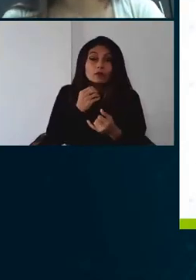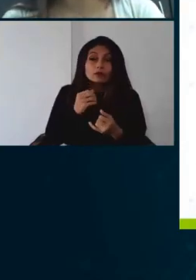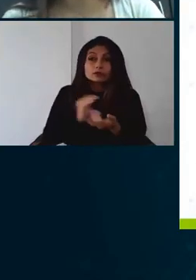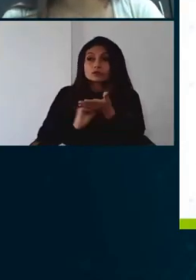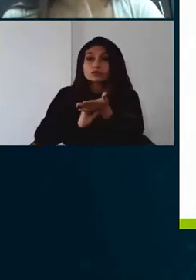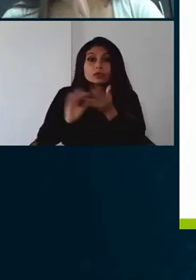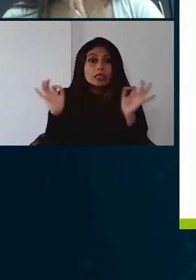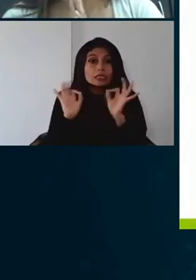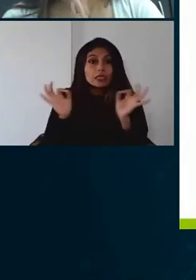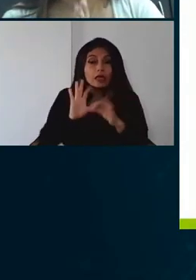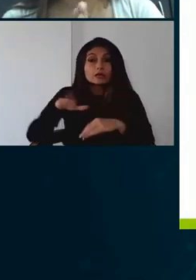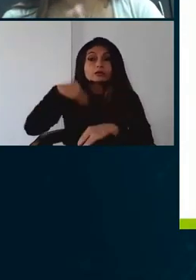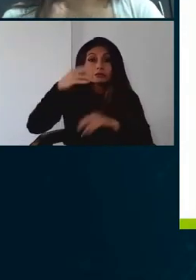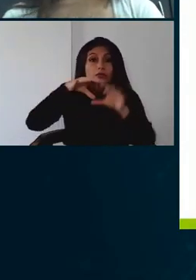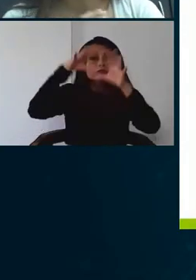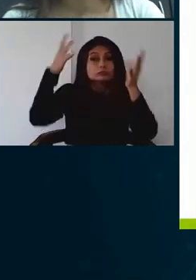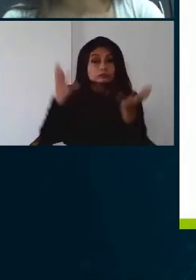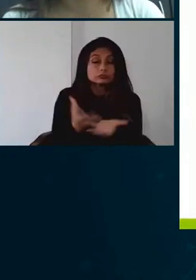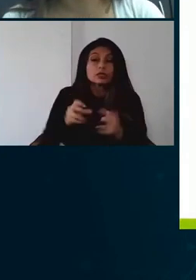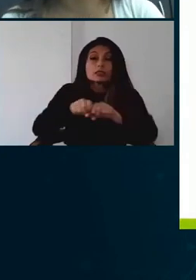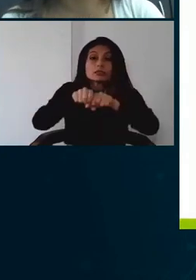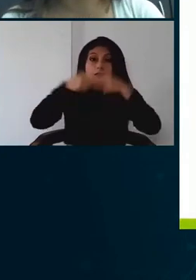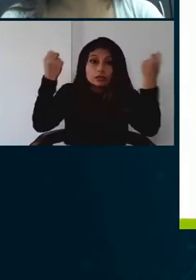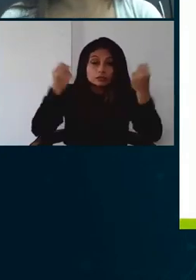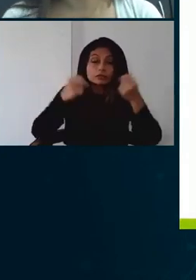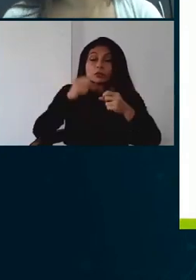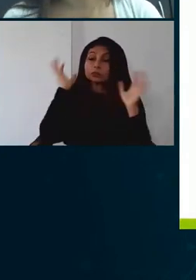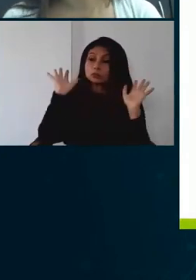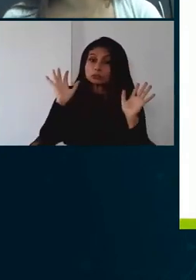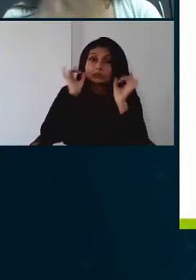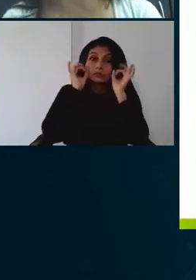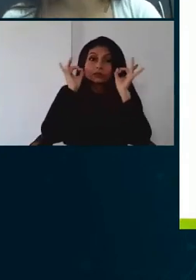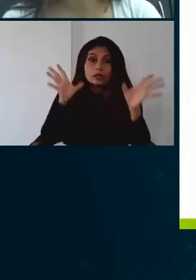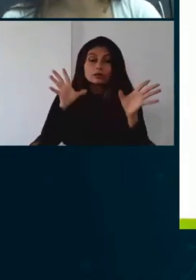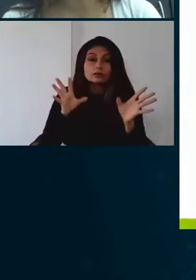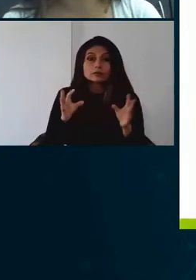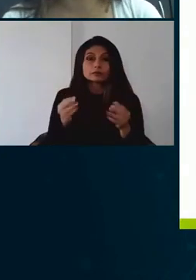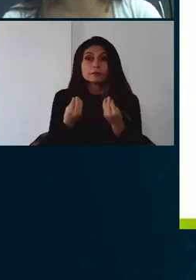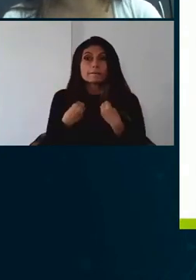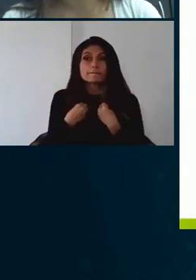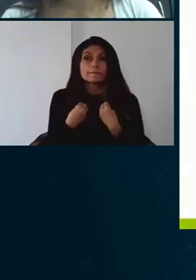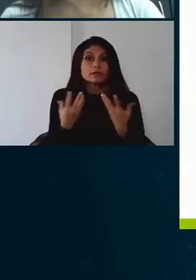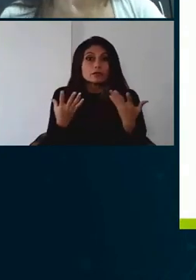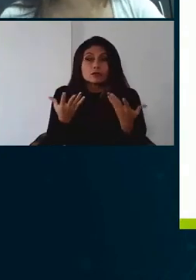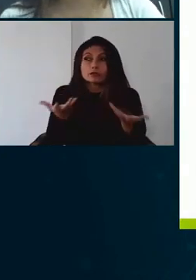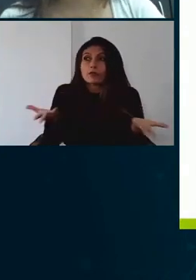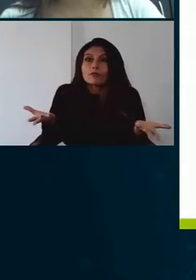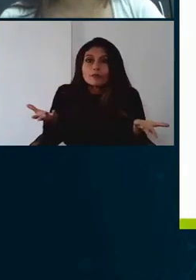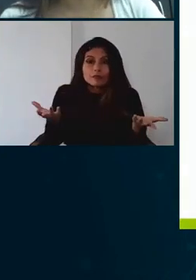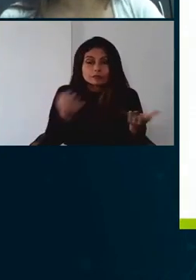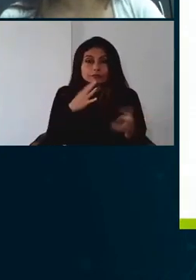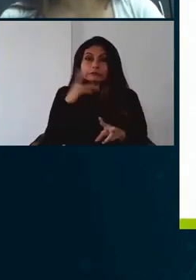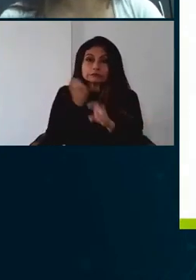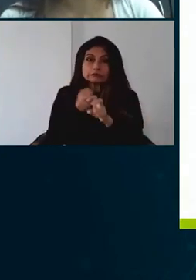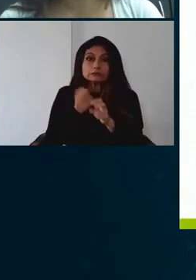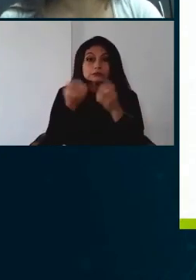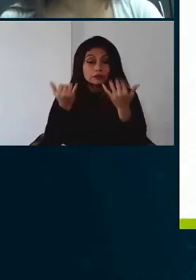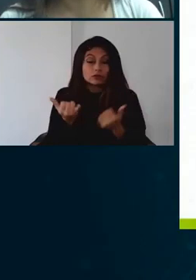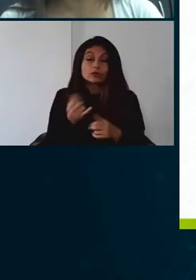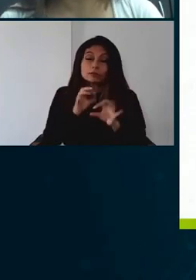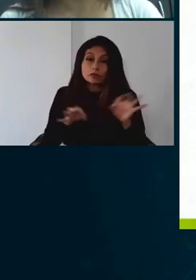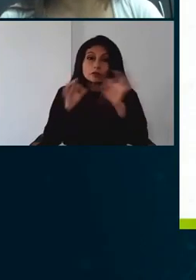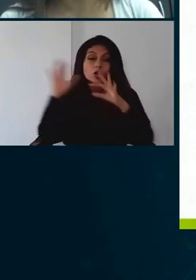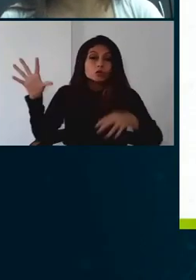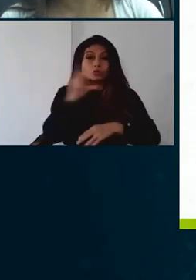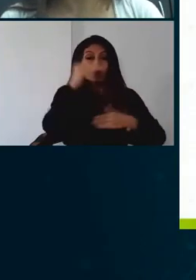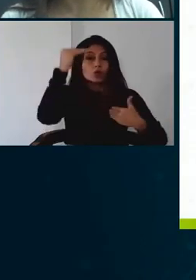un problema ambiental sin reversa. O sea, ya entramos en un punto crítico donde ya tenemos que empezar a